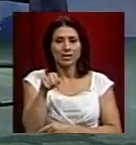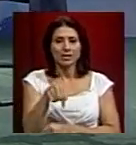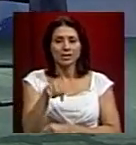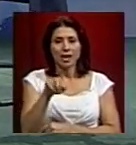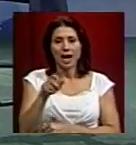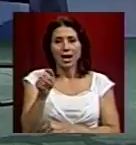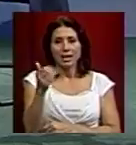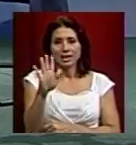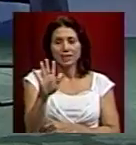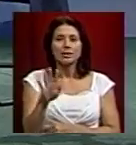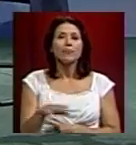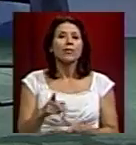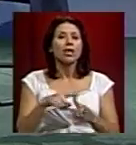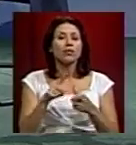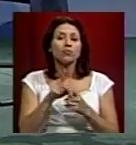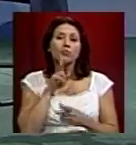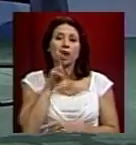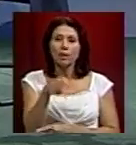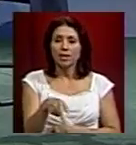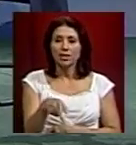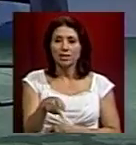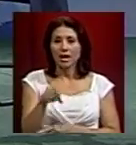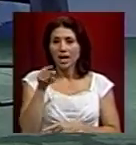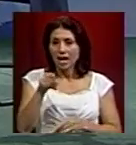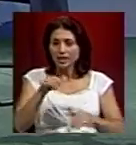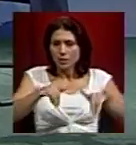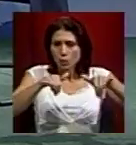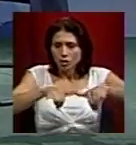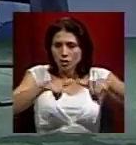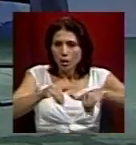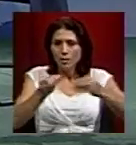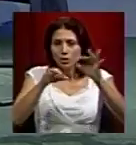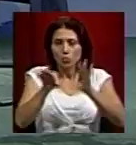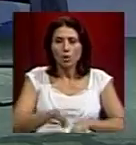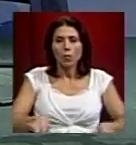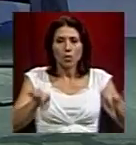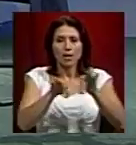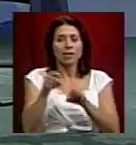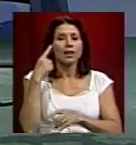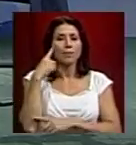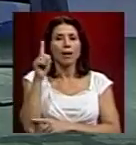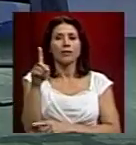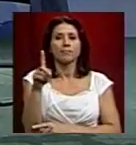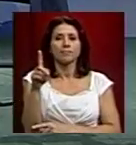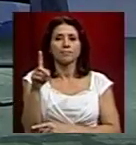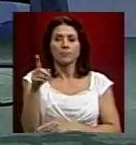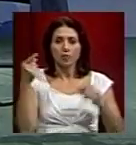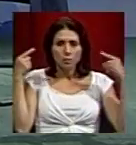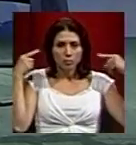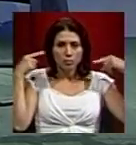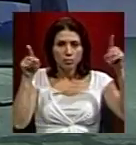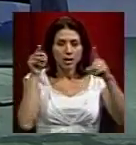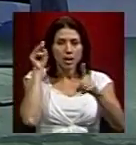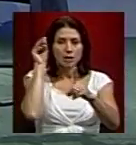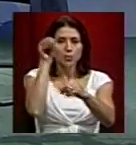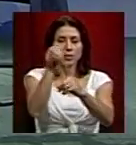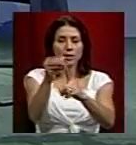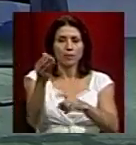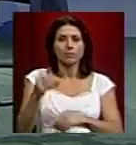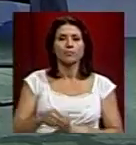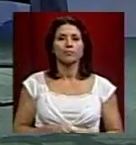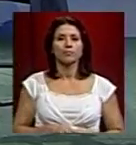del Canal 15, ¿no? Entonces, realmente ese posicionamiento es muy importante para alcanzar aquellas metas que hablaba al